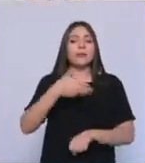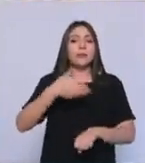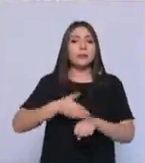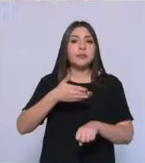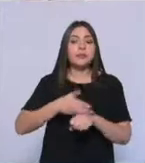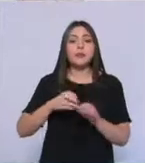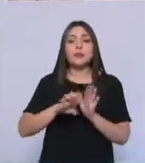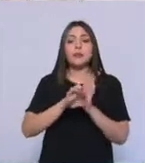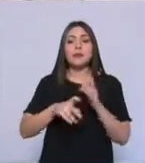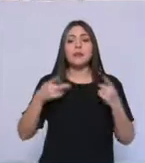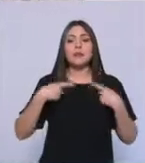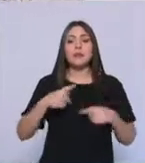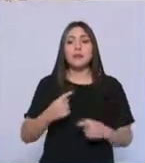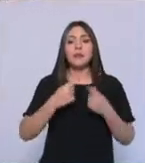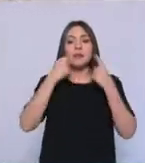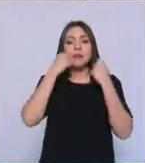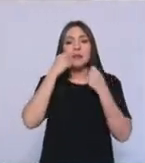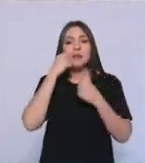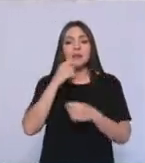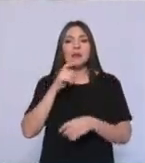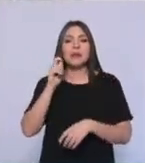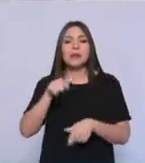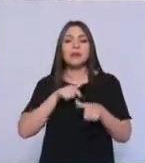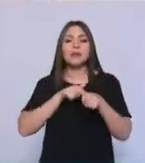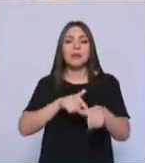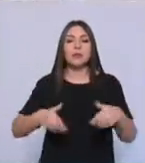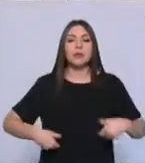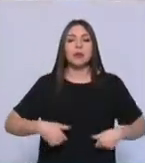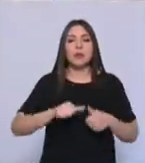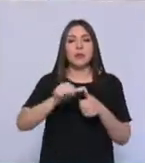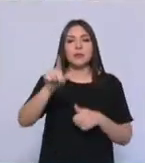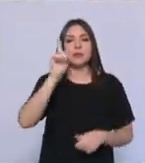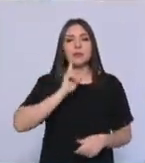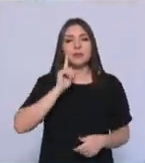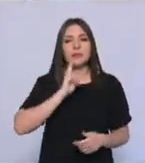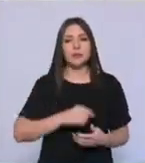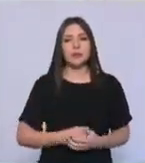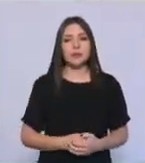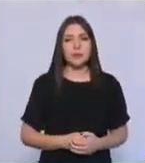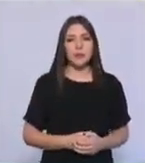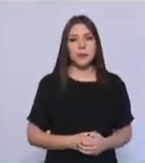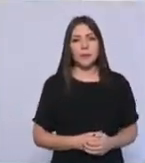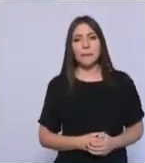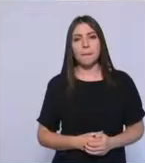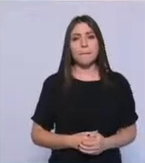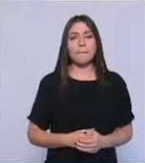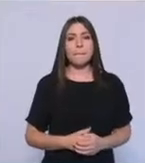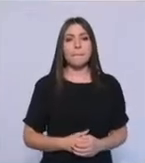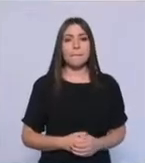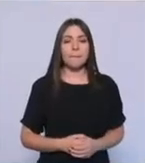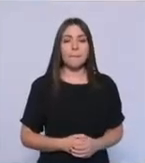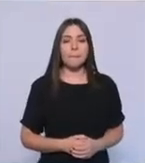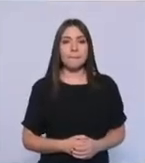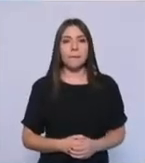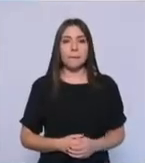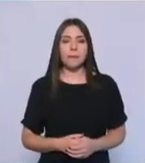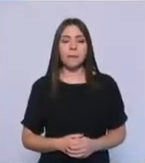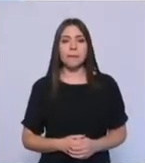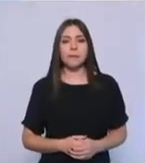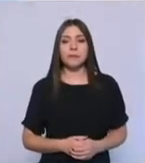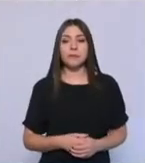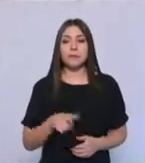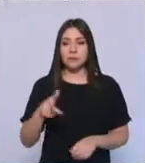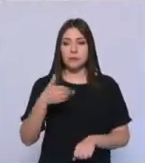aquellos que violen esta disposición? Ok, la sanción que tenemos, hay tres posibilidades,